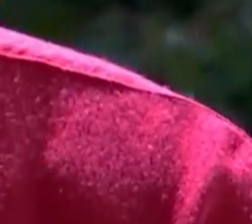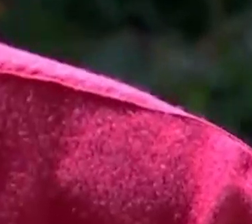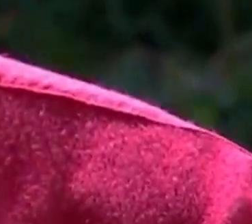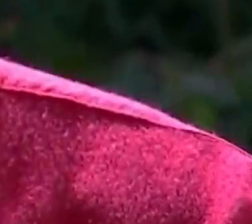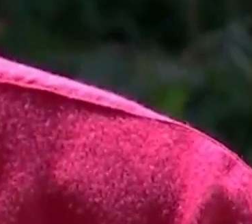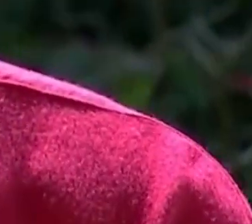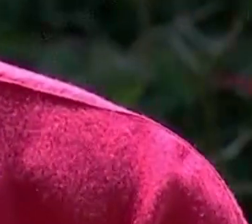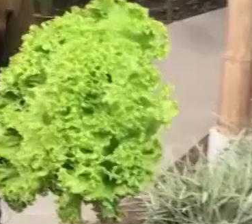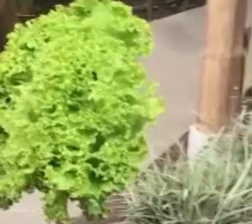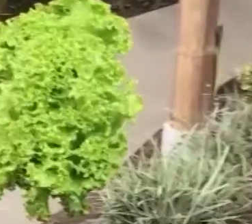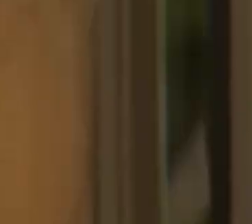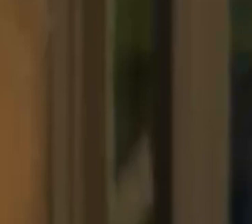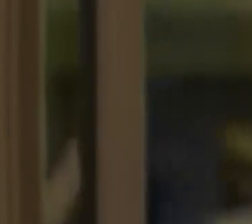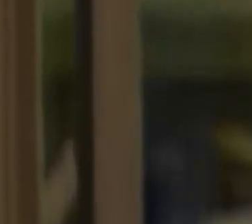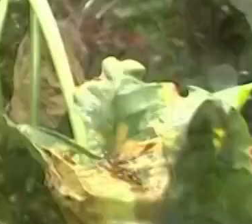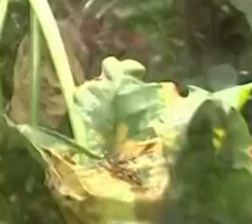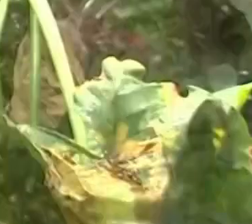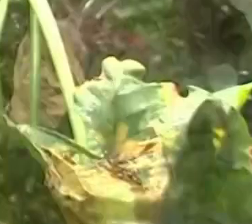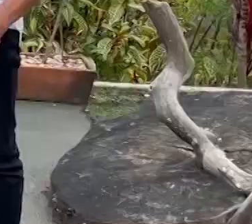corazón, corazón.